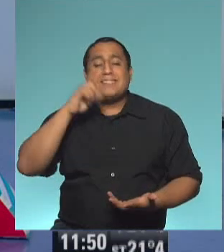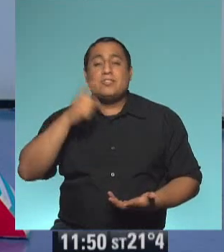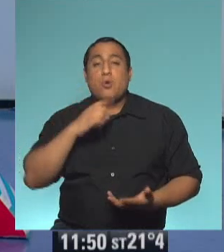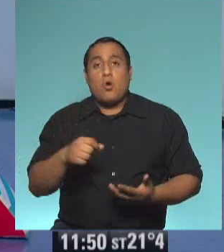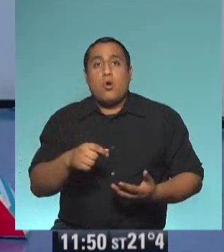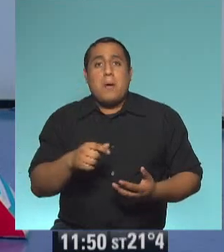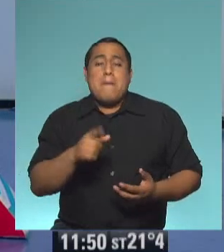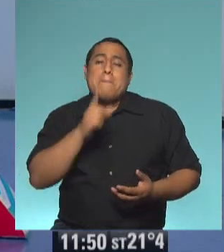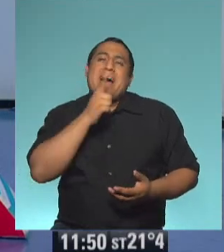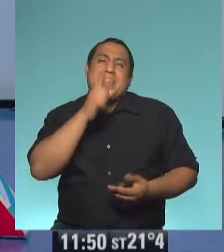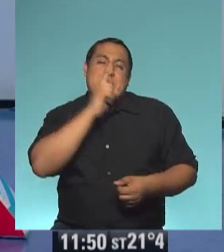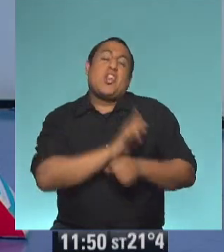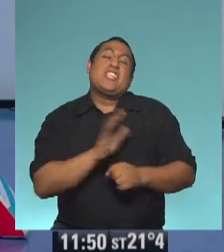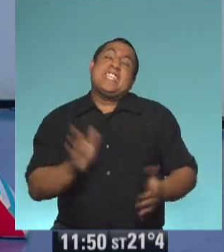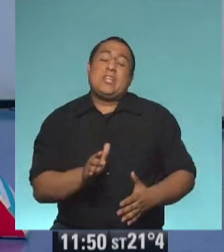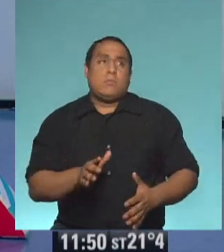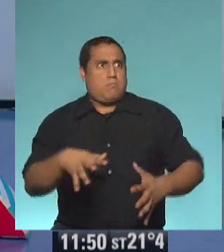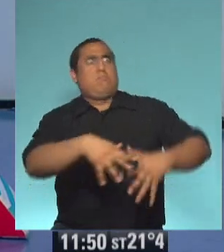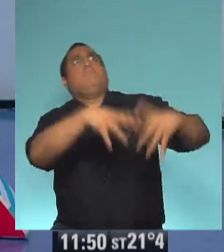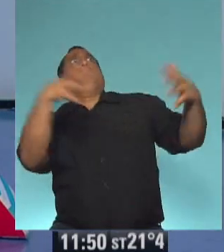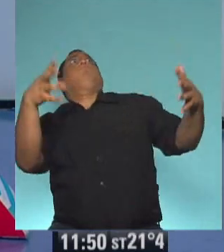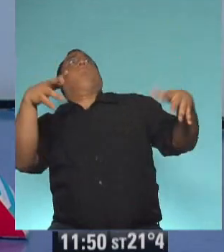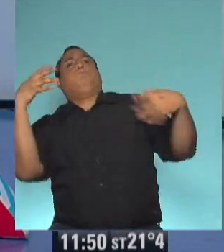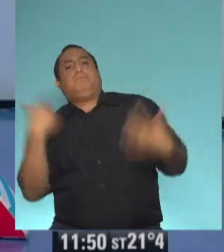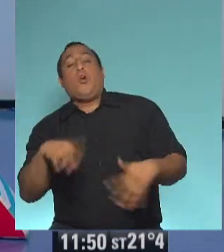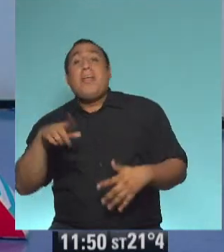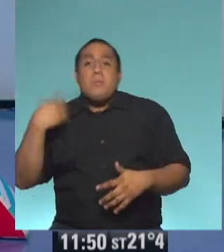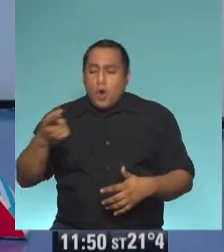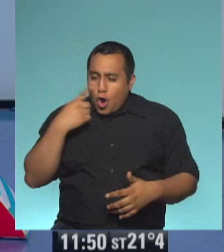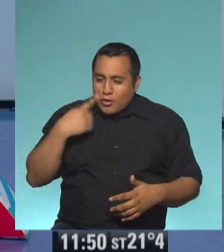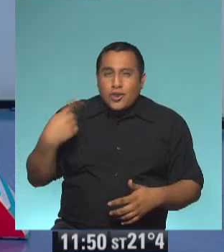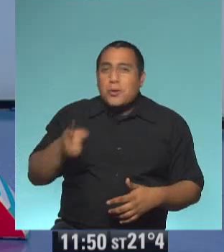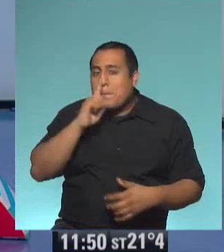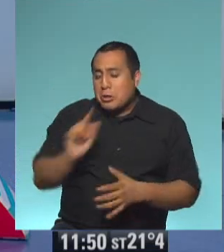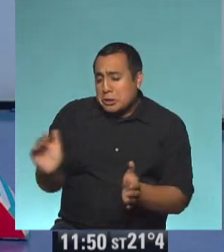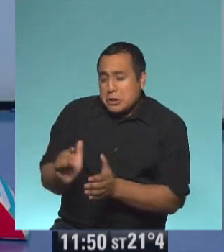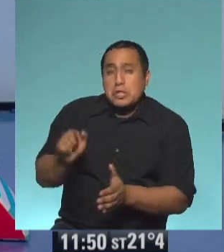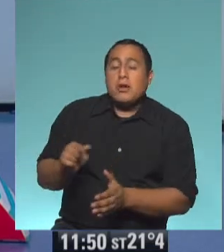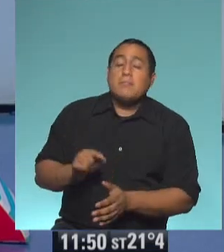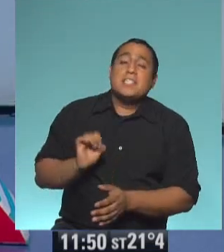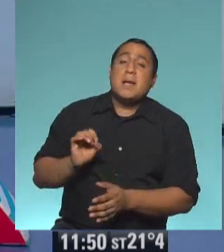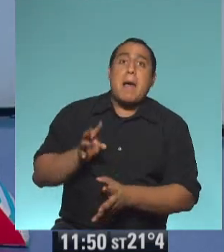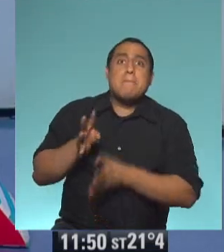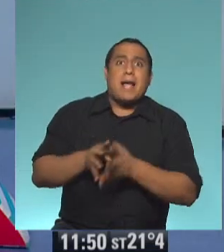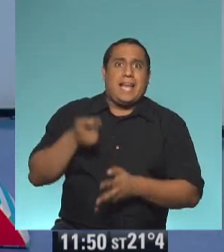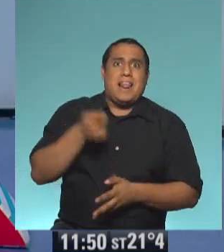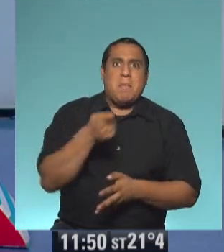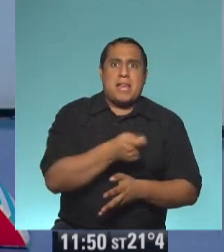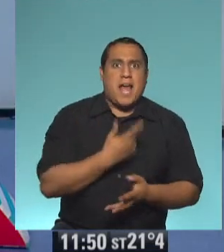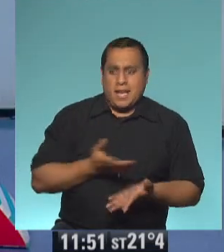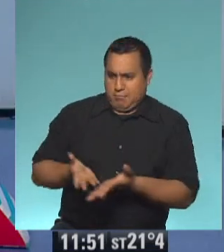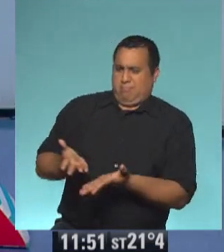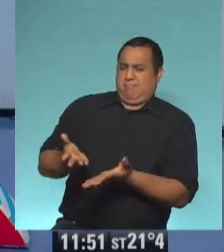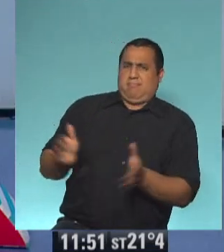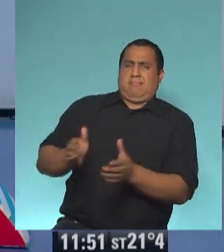Nosotros conocemos un perrito que es así y se llama Máquina. Máquina de Matar. Se usan esos nombres. Bueno, capaz que nos enteramos cómo